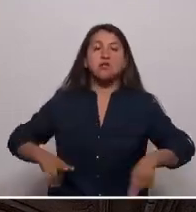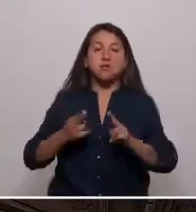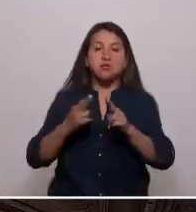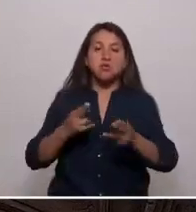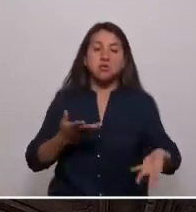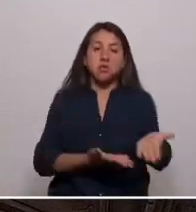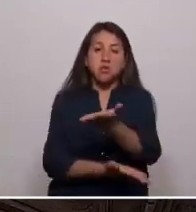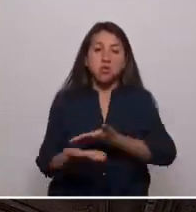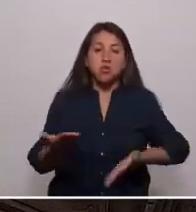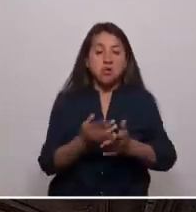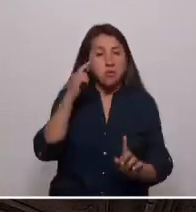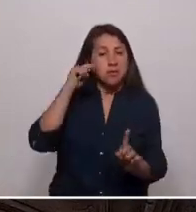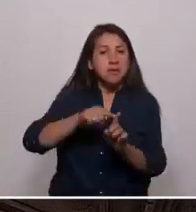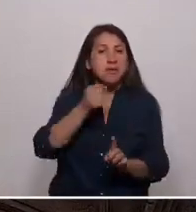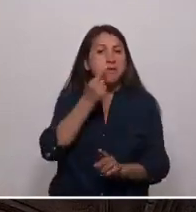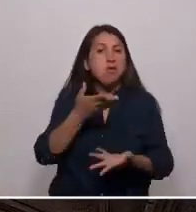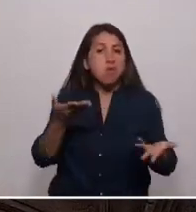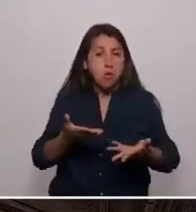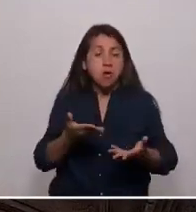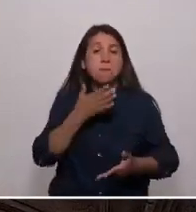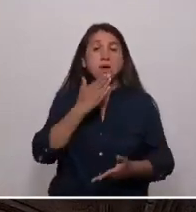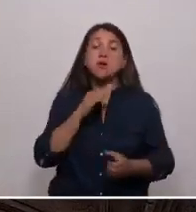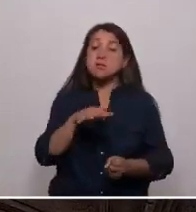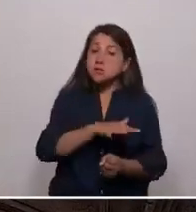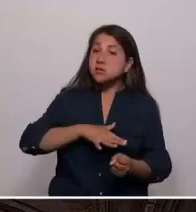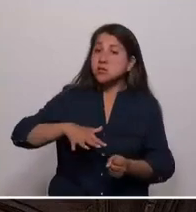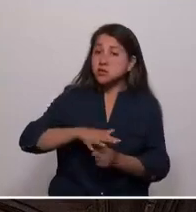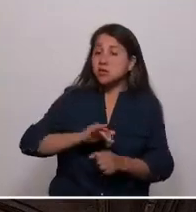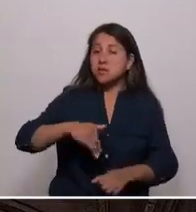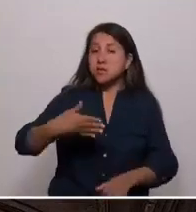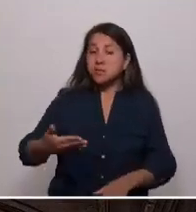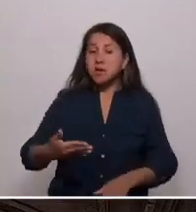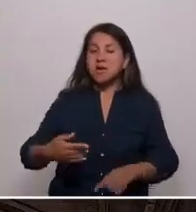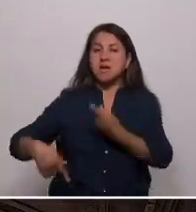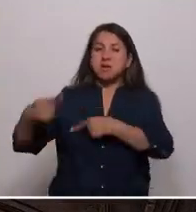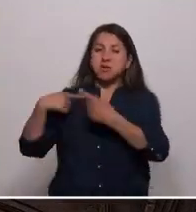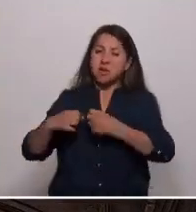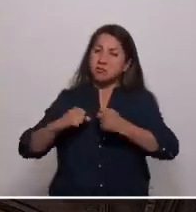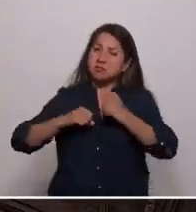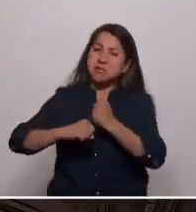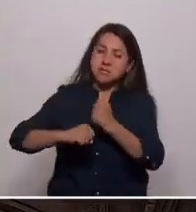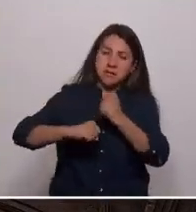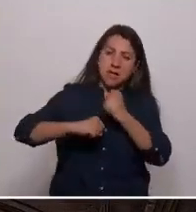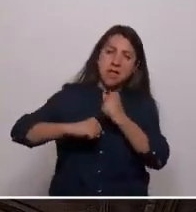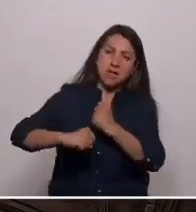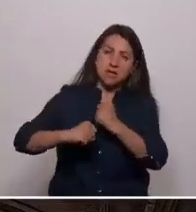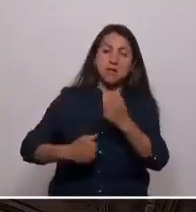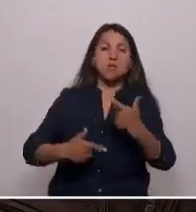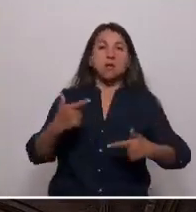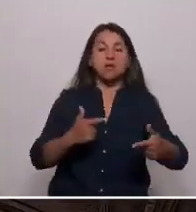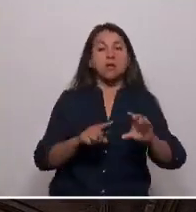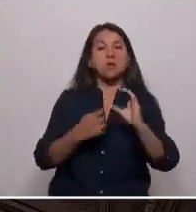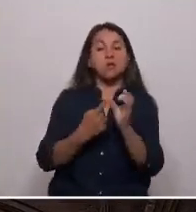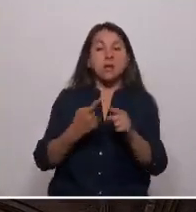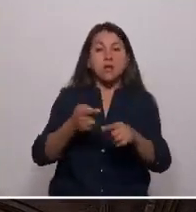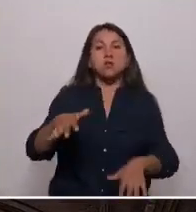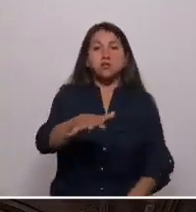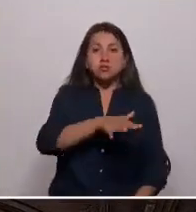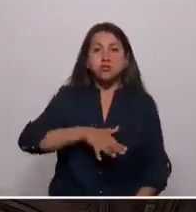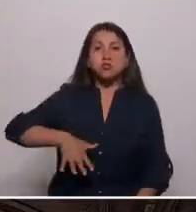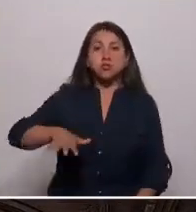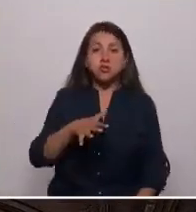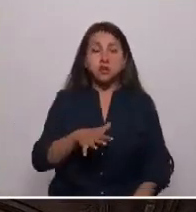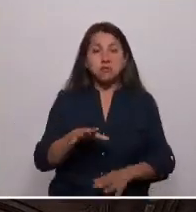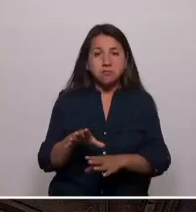con la única intención de mejorar las condiciones después de una larga historia de resistencia cultural, política y social, debiendo adoptar